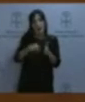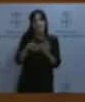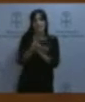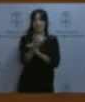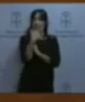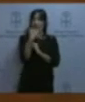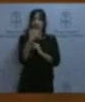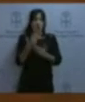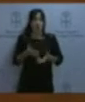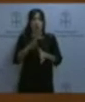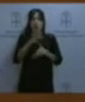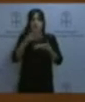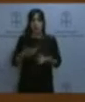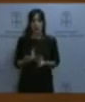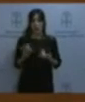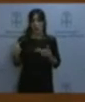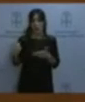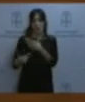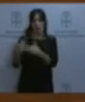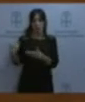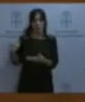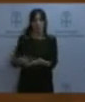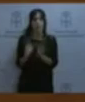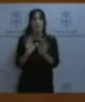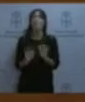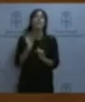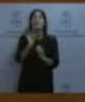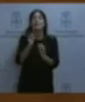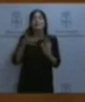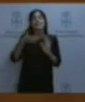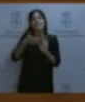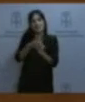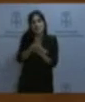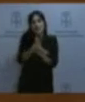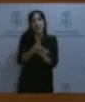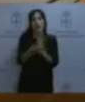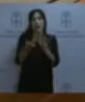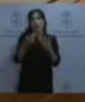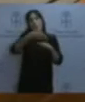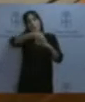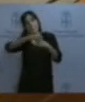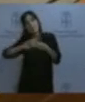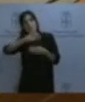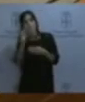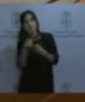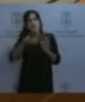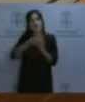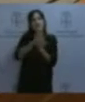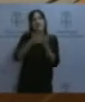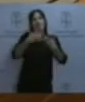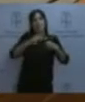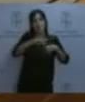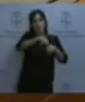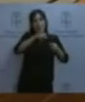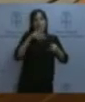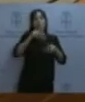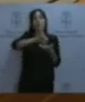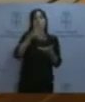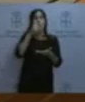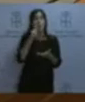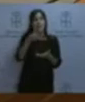que es una parte más de lo que supone la fábrica de armas para la ciudad de Oviedo, para la conformación de la